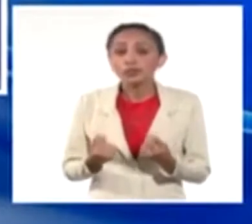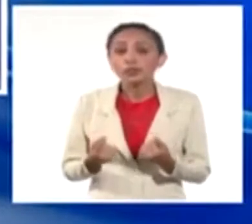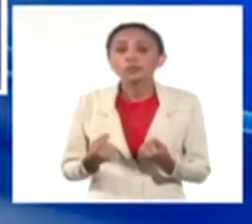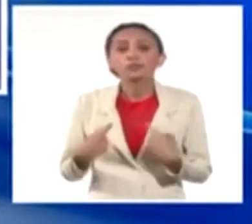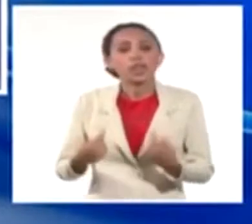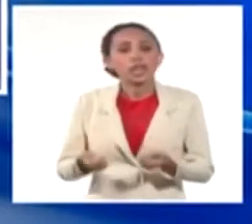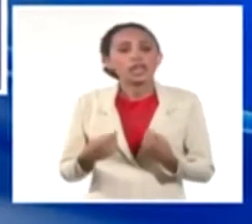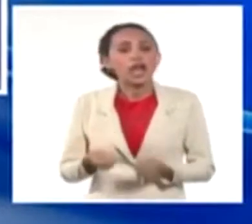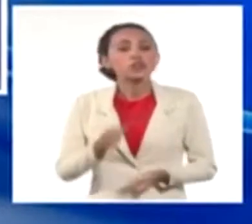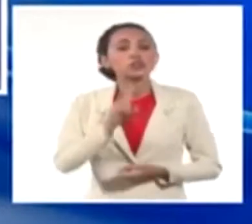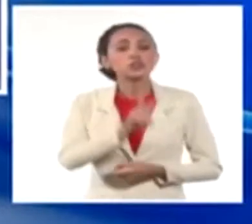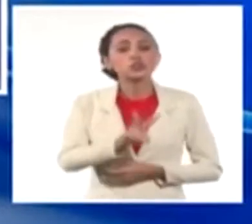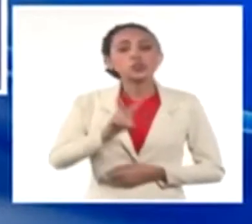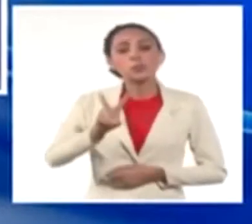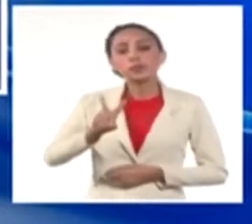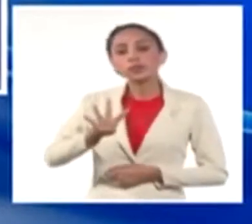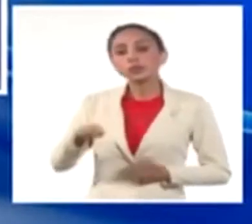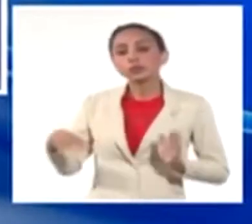por